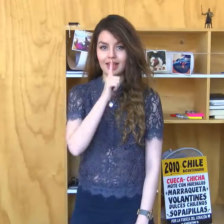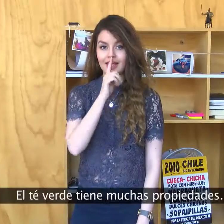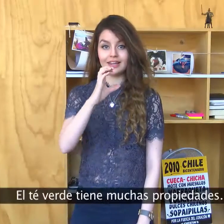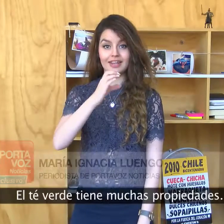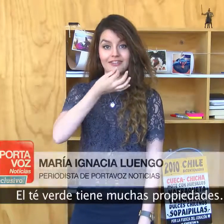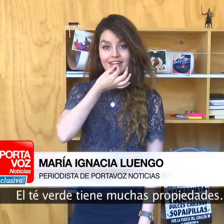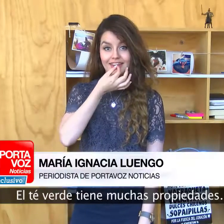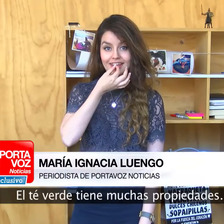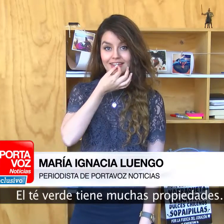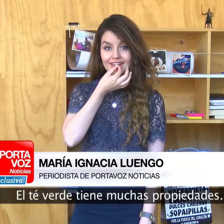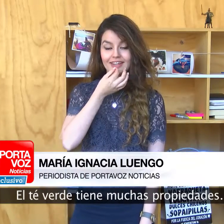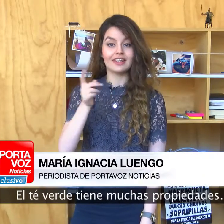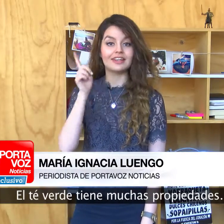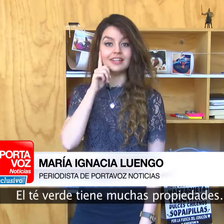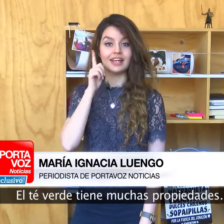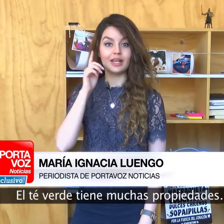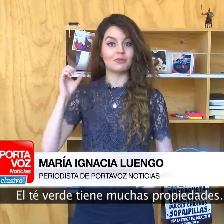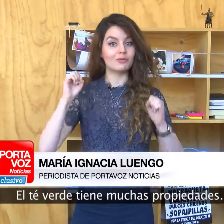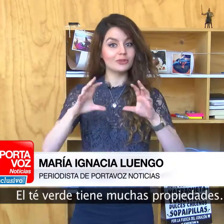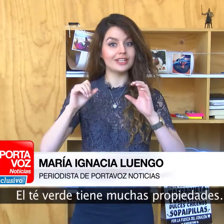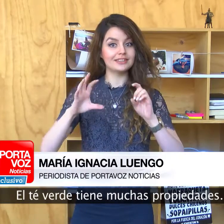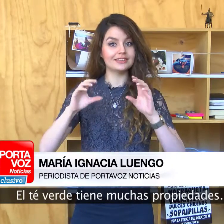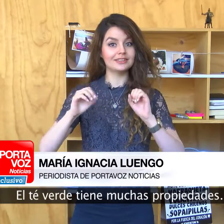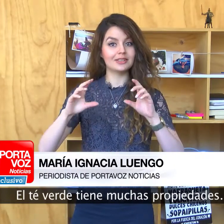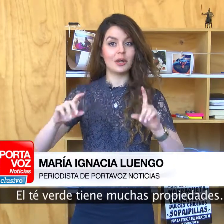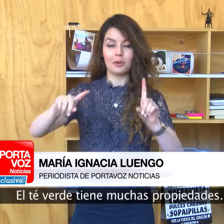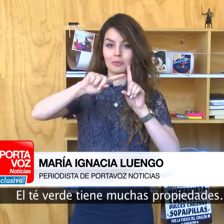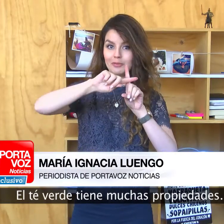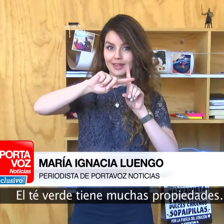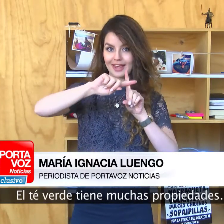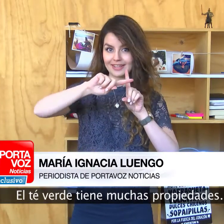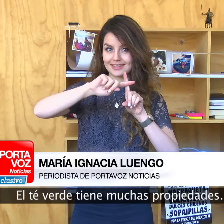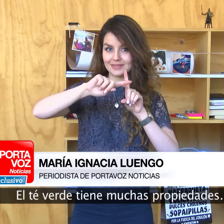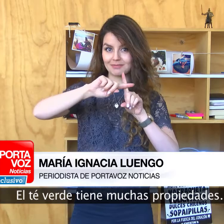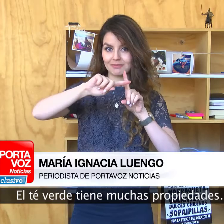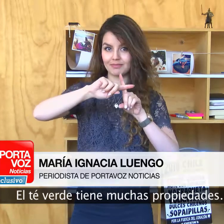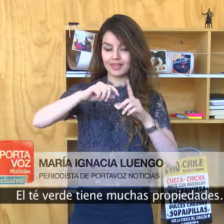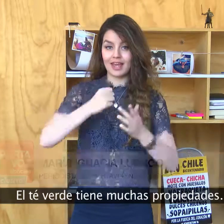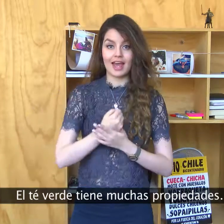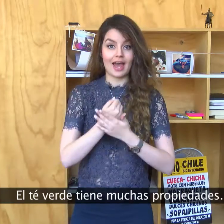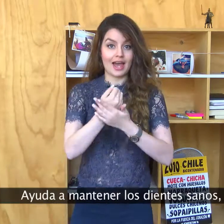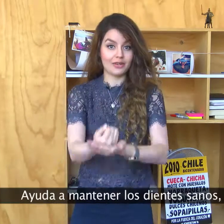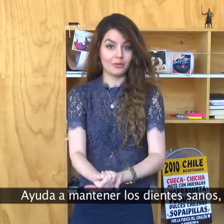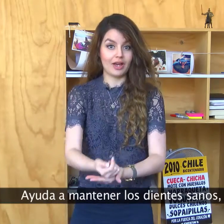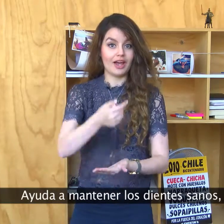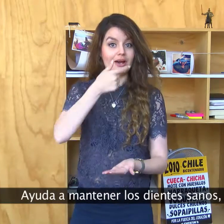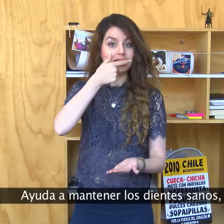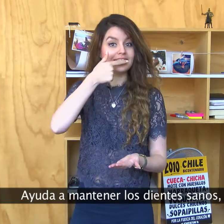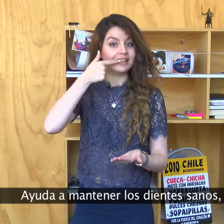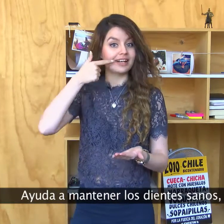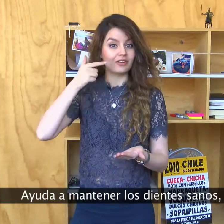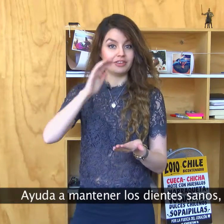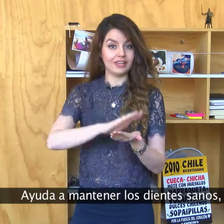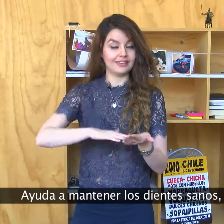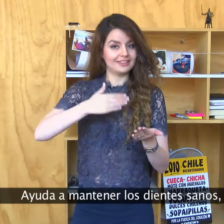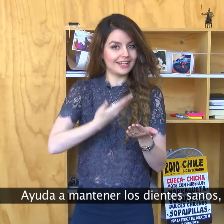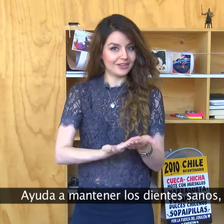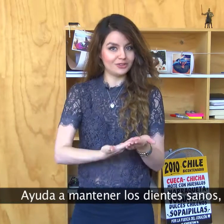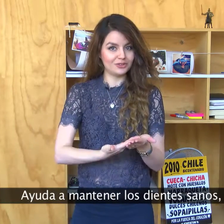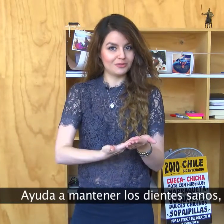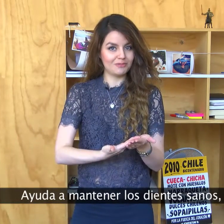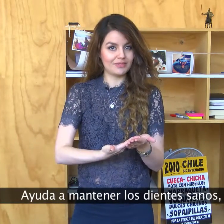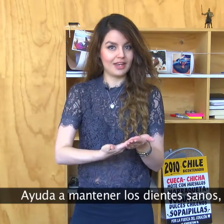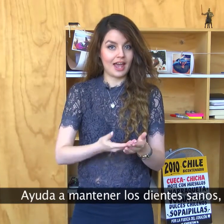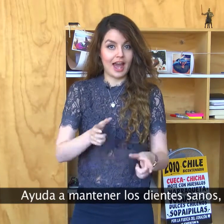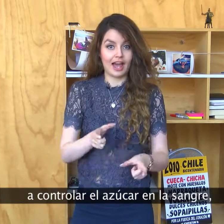El té verde tiene muchas propiedades. Ayuda a mantener los dientes